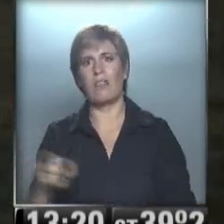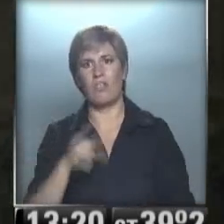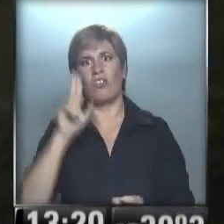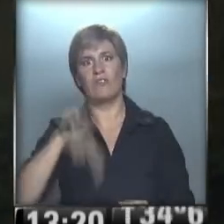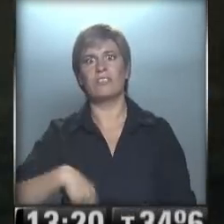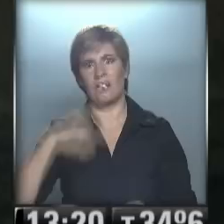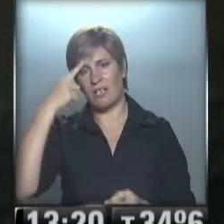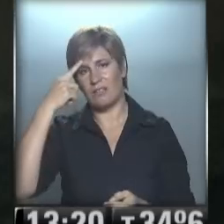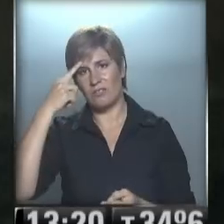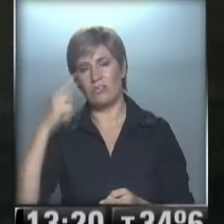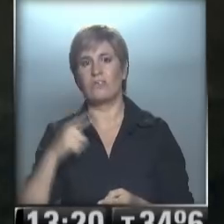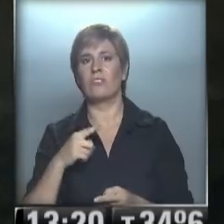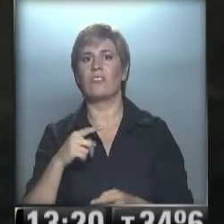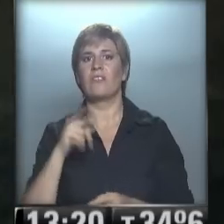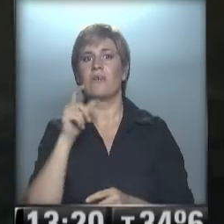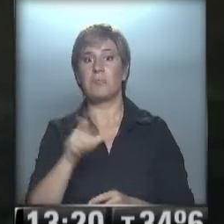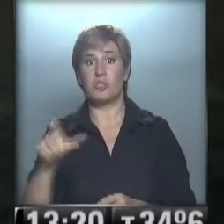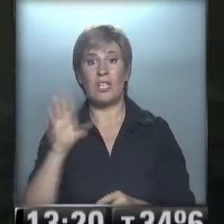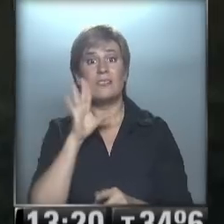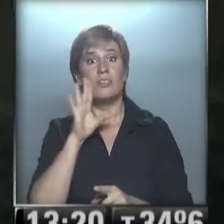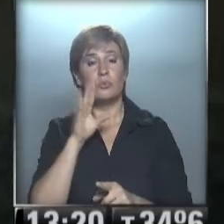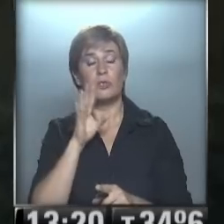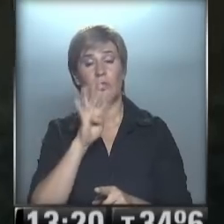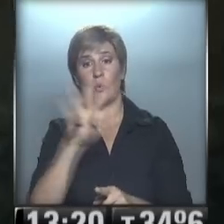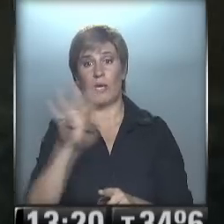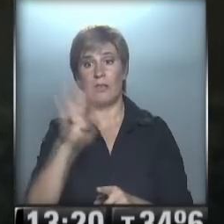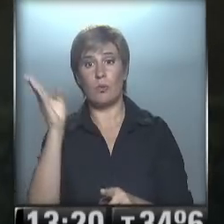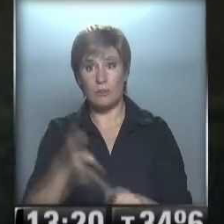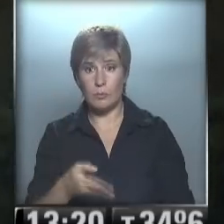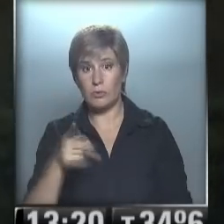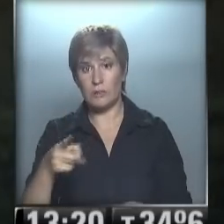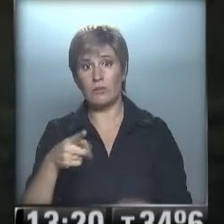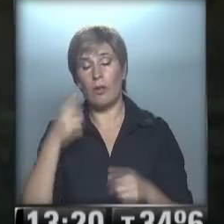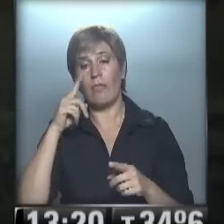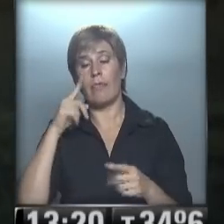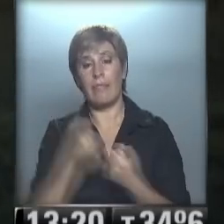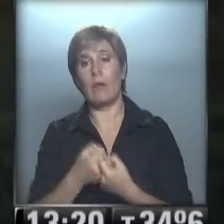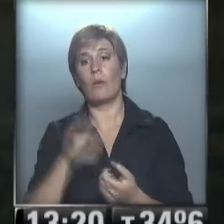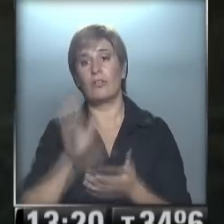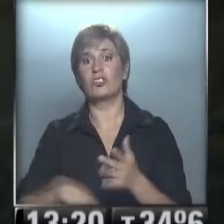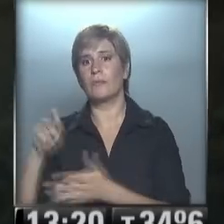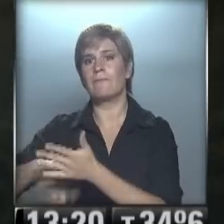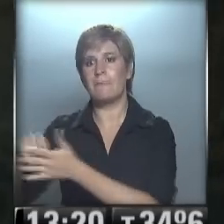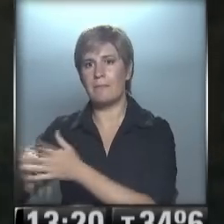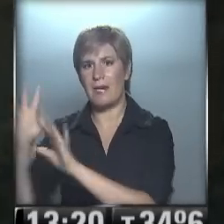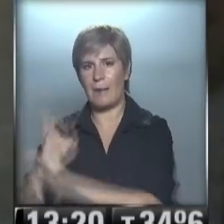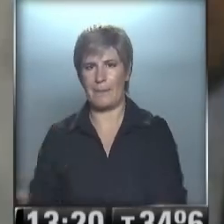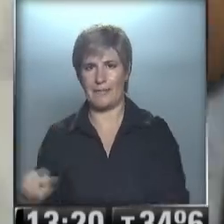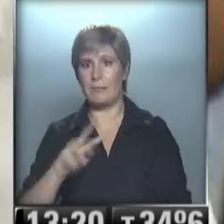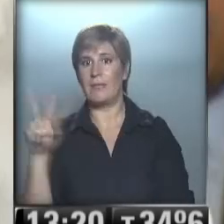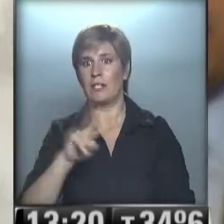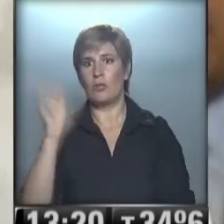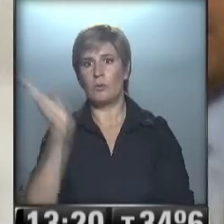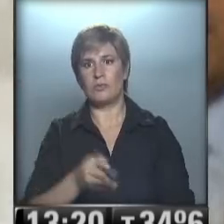un 44% de los estadounidenses avala el Acuerdo de Ginebra, contra un 22% que lo rechaza,